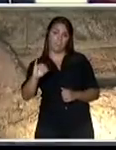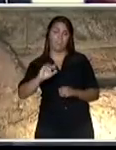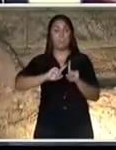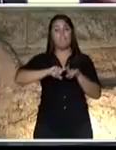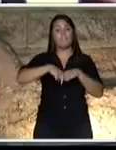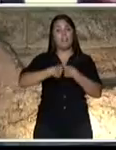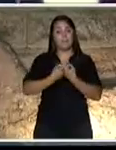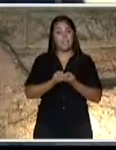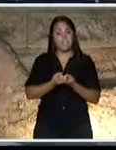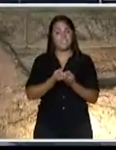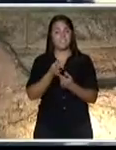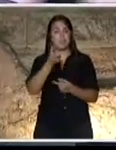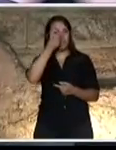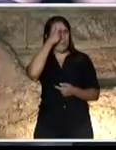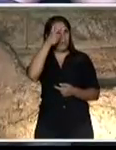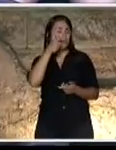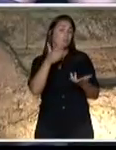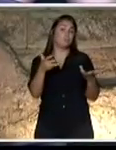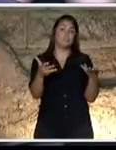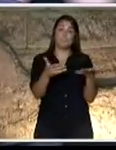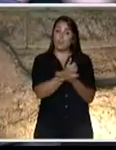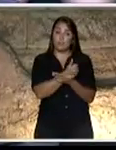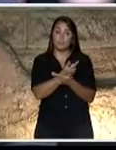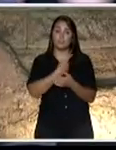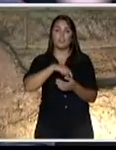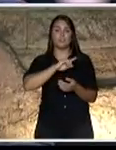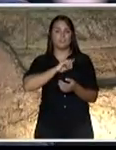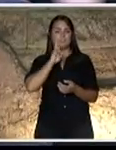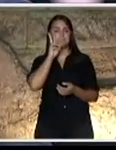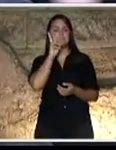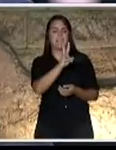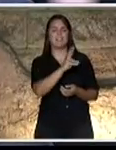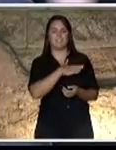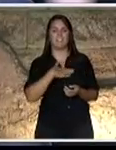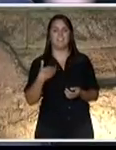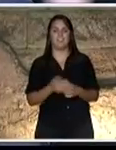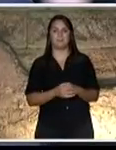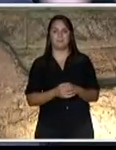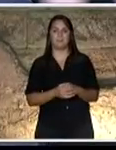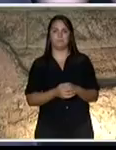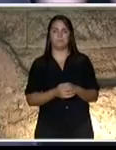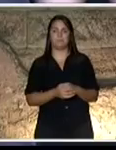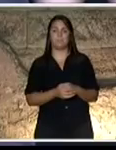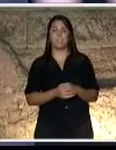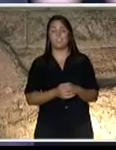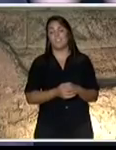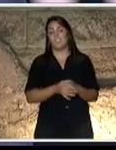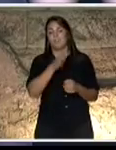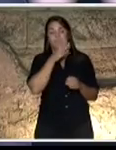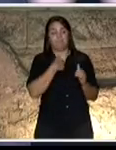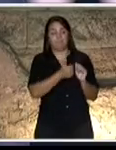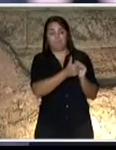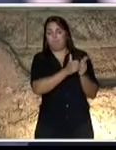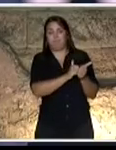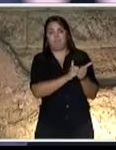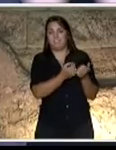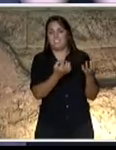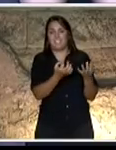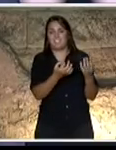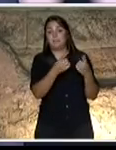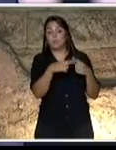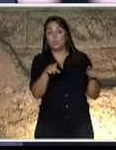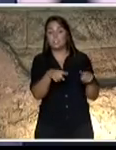familia, su pueblo, todos queríamos verlo hoy aquí. Su ejemplo y obra pictórica y